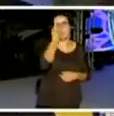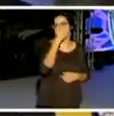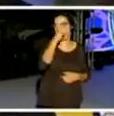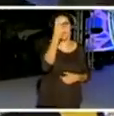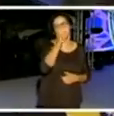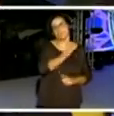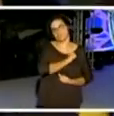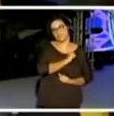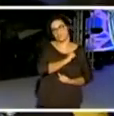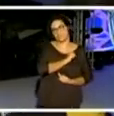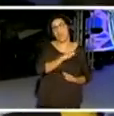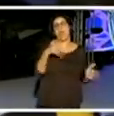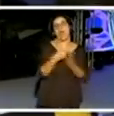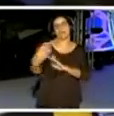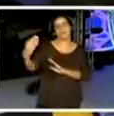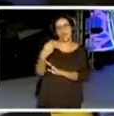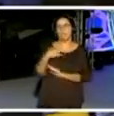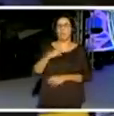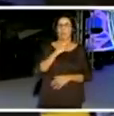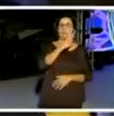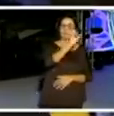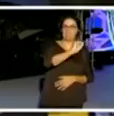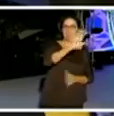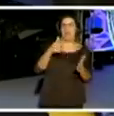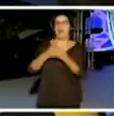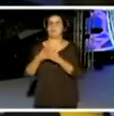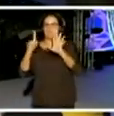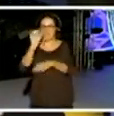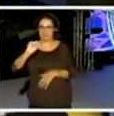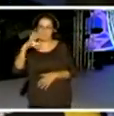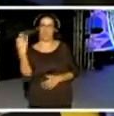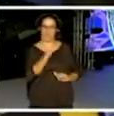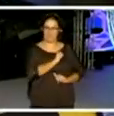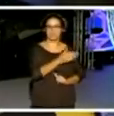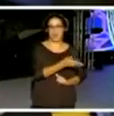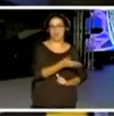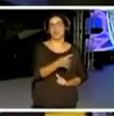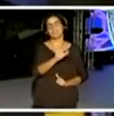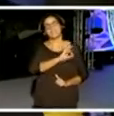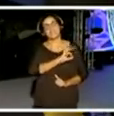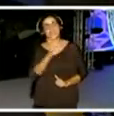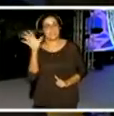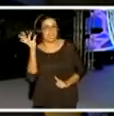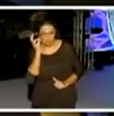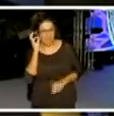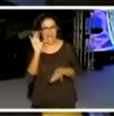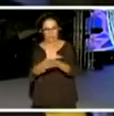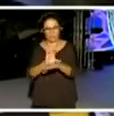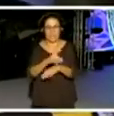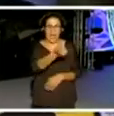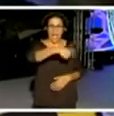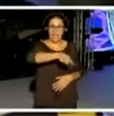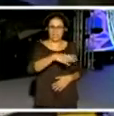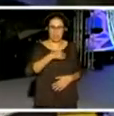la ayuda, entre 3 y 6 años. Señora Inés Rojas, los papeles que tienen que mover ellos